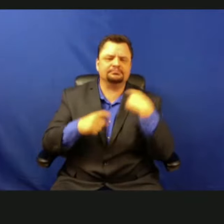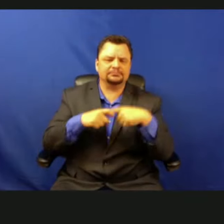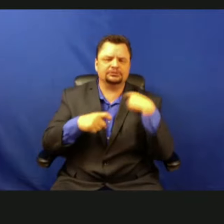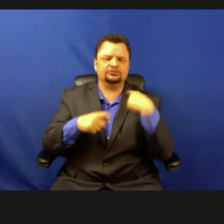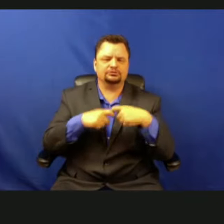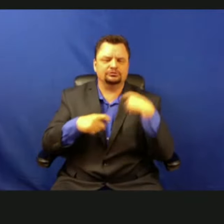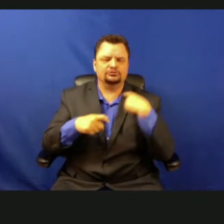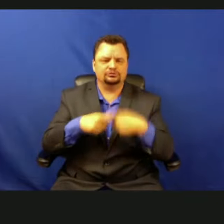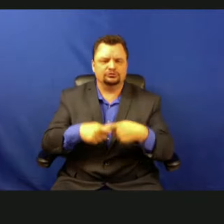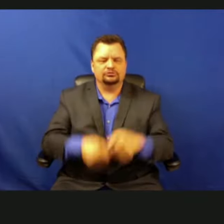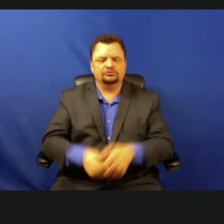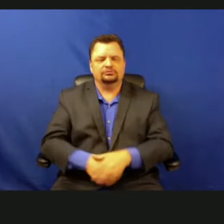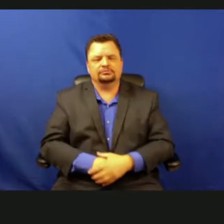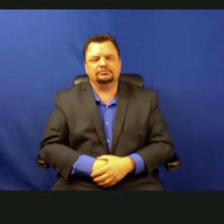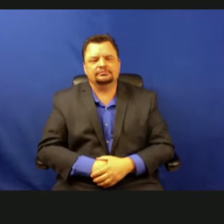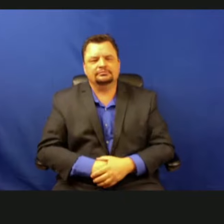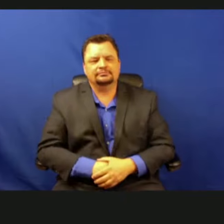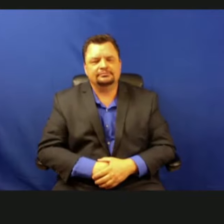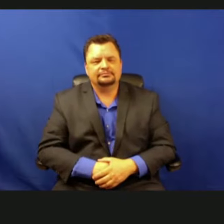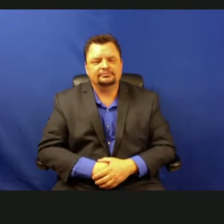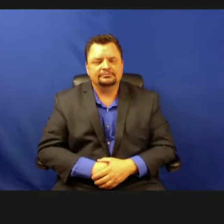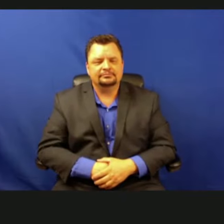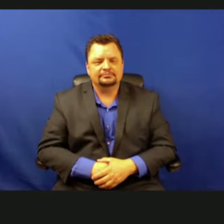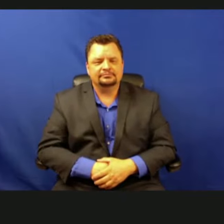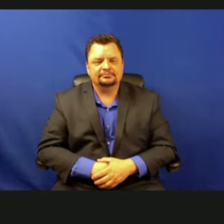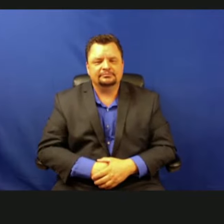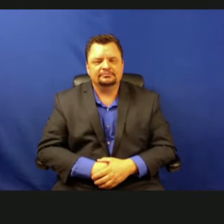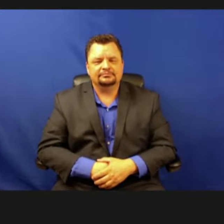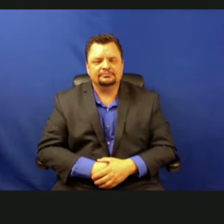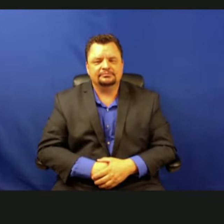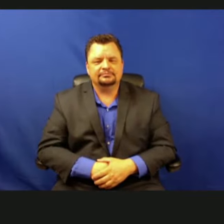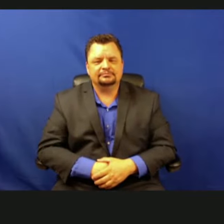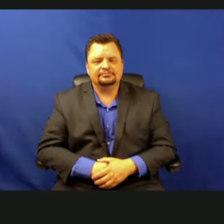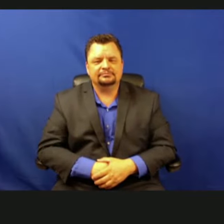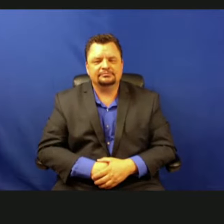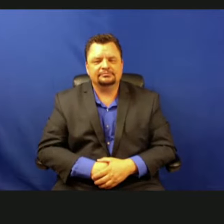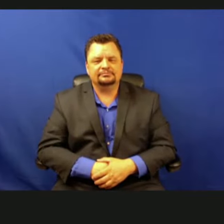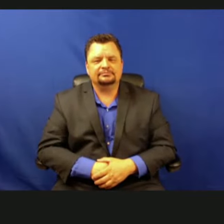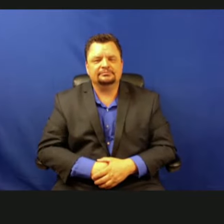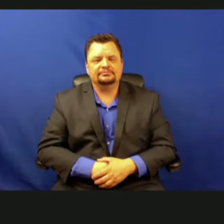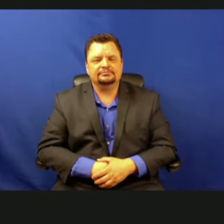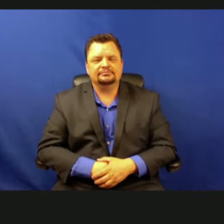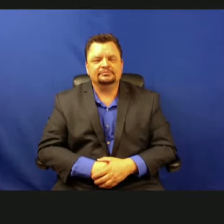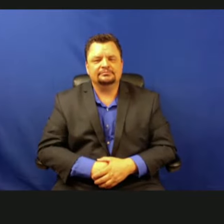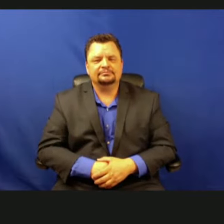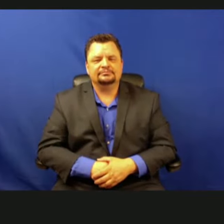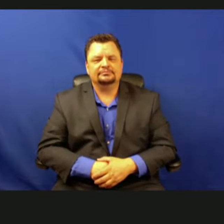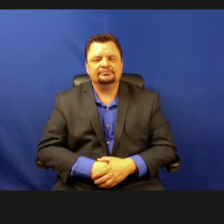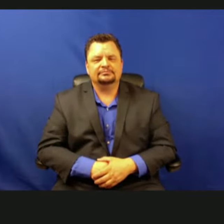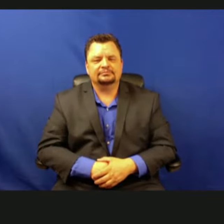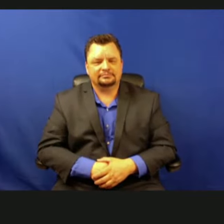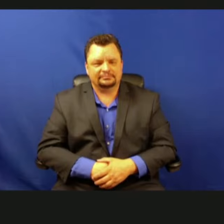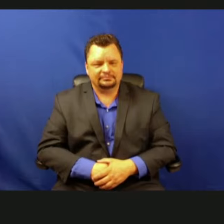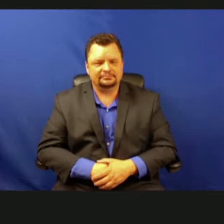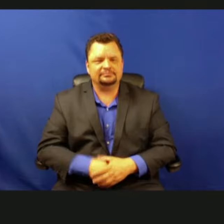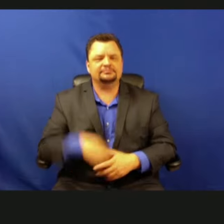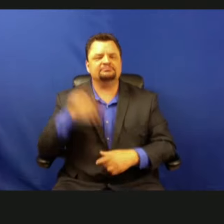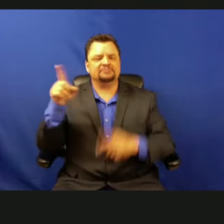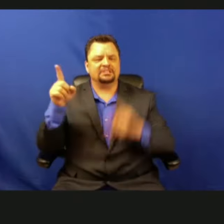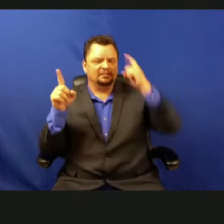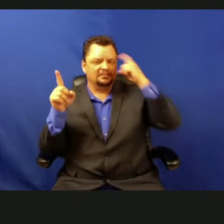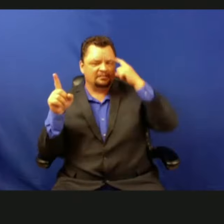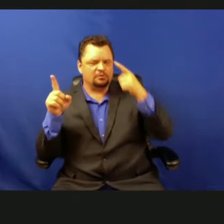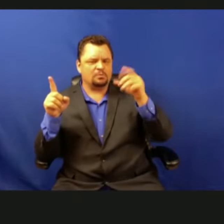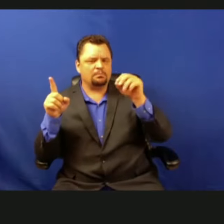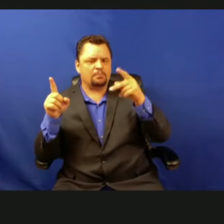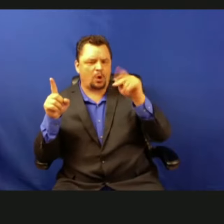incidentes de acoso o ataques como los que se han reportado en el condado Jefferson. Muchas gracias. Estamos